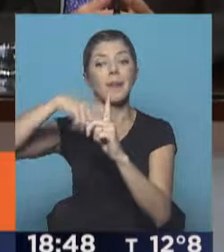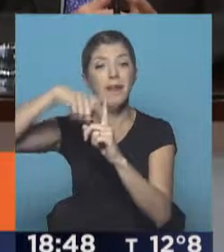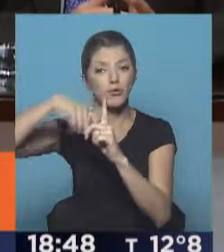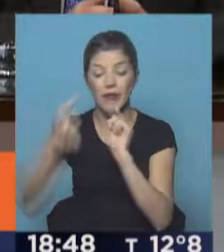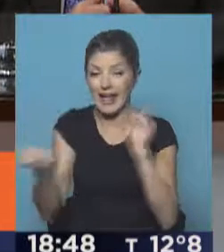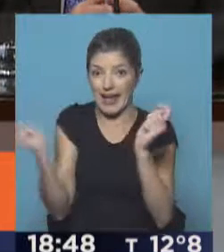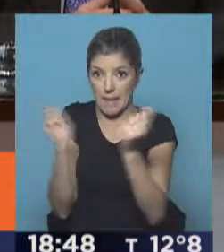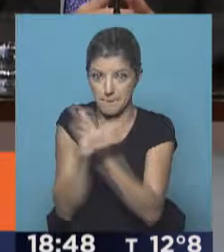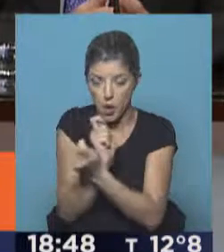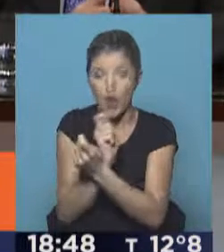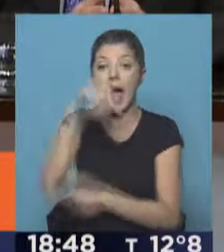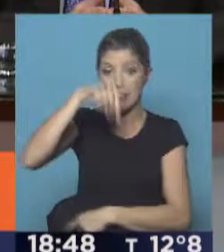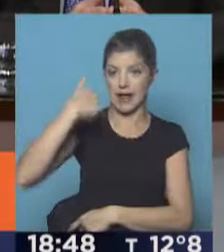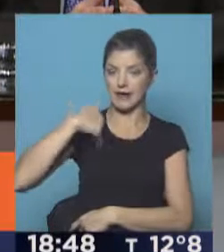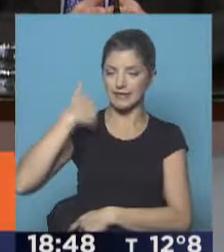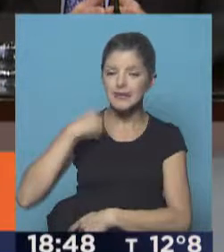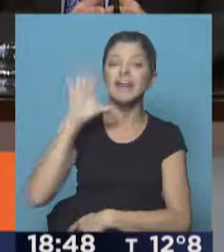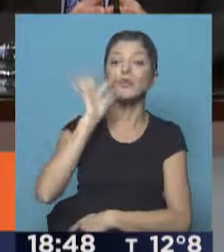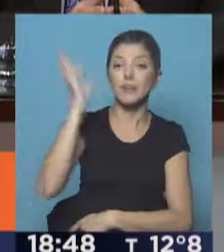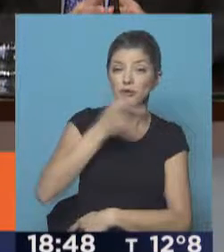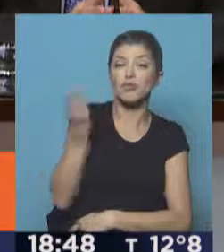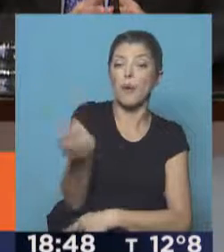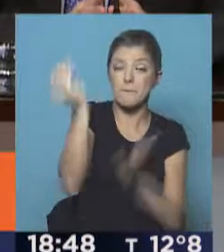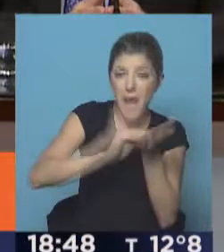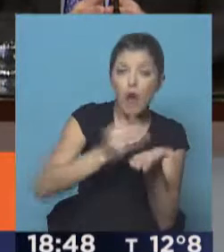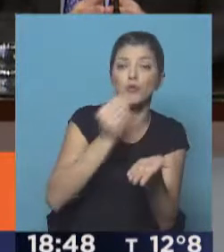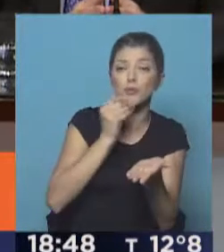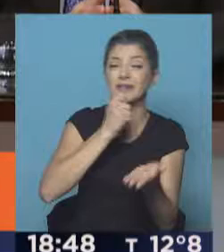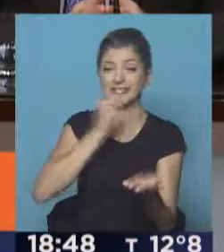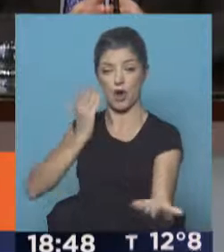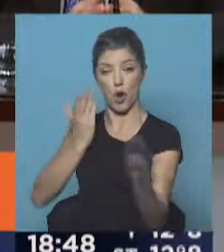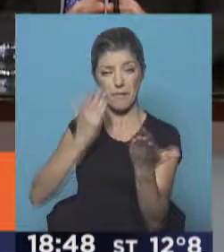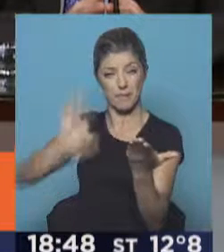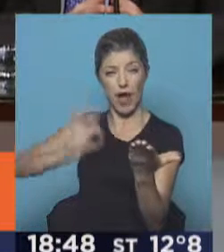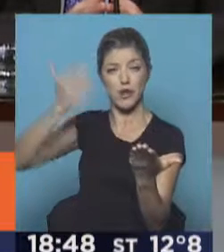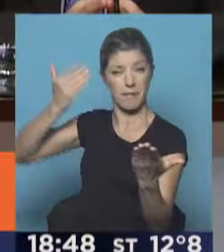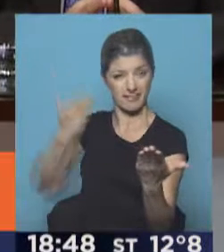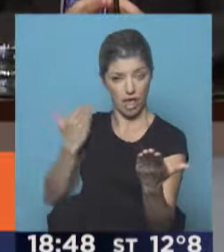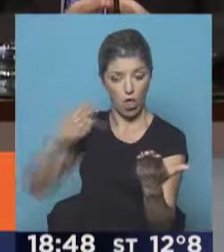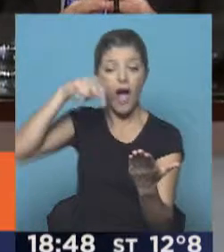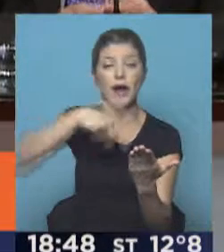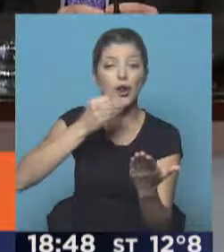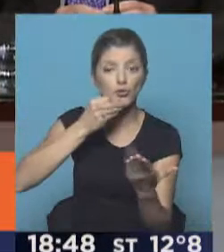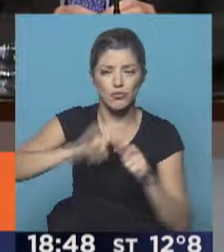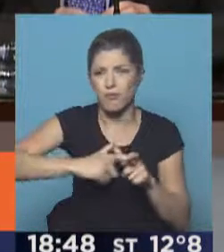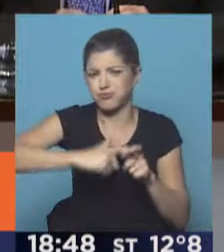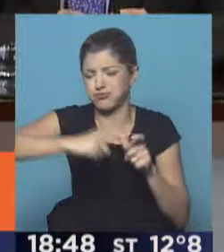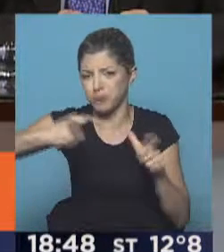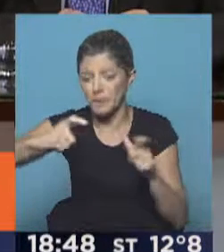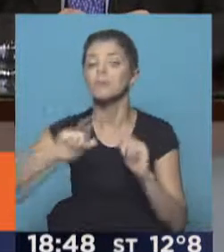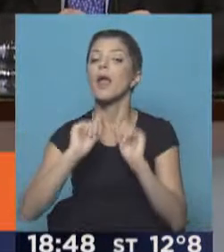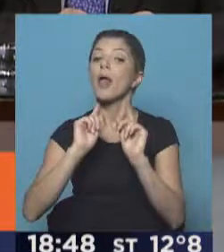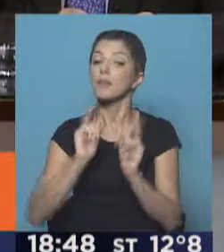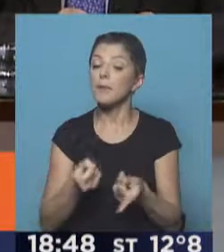casi un 50% más que en el mismo tiempo del año pasado. Aumentó mucho el consumo, también, como decía